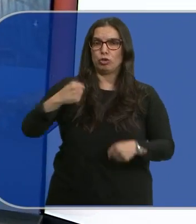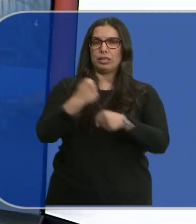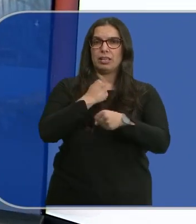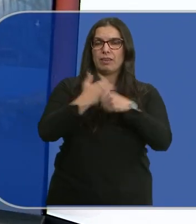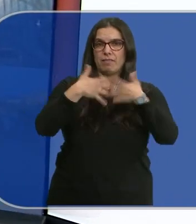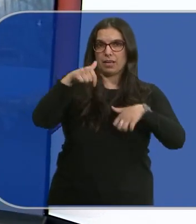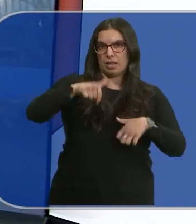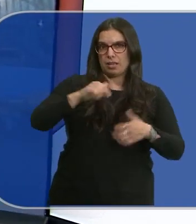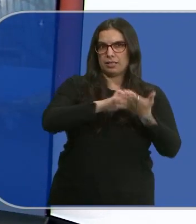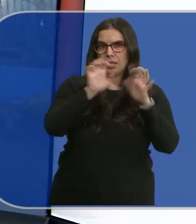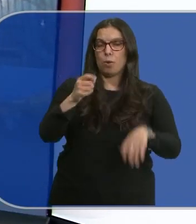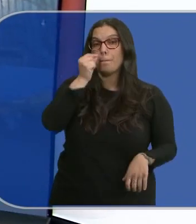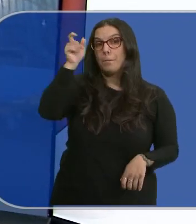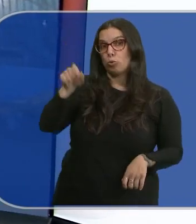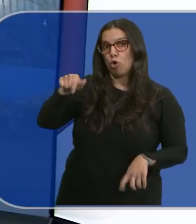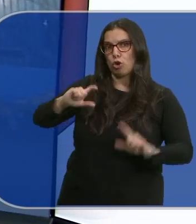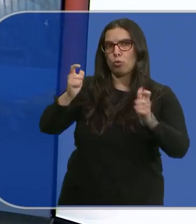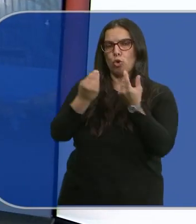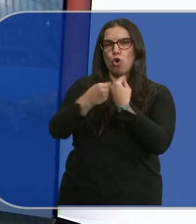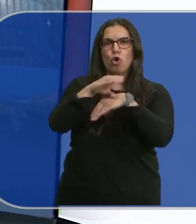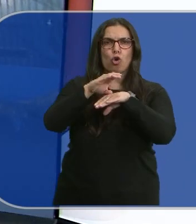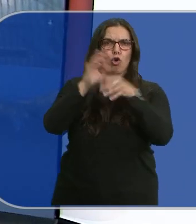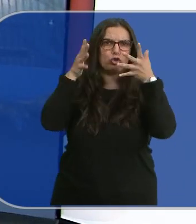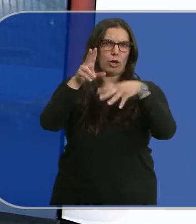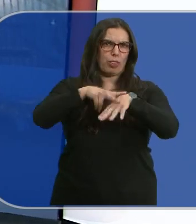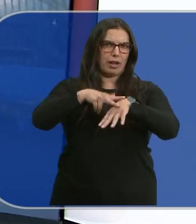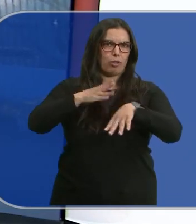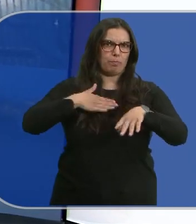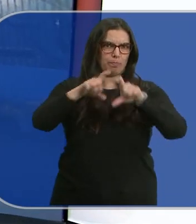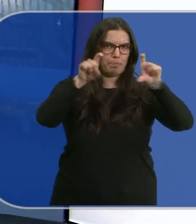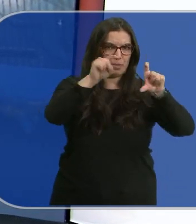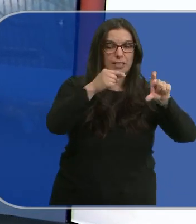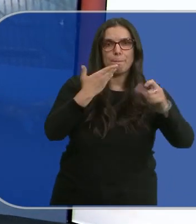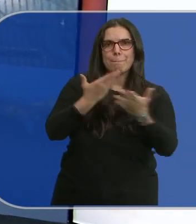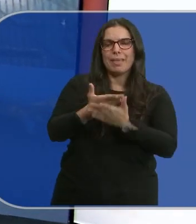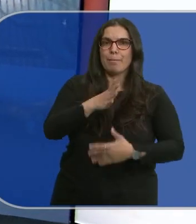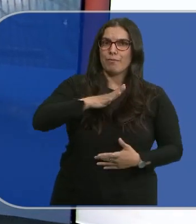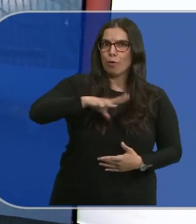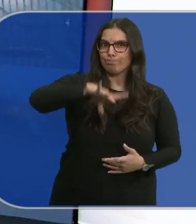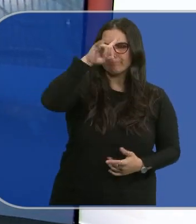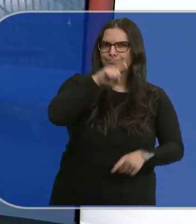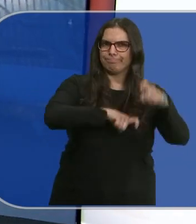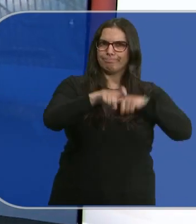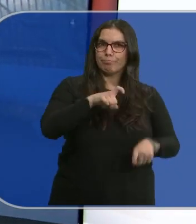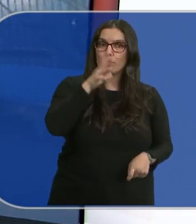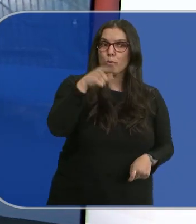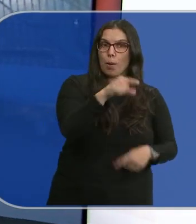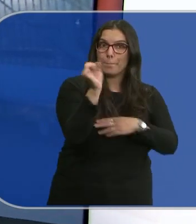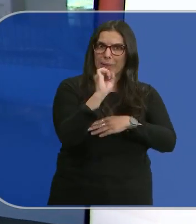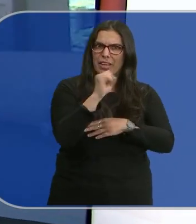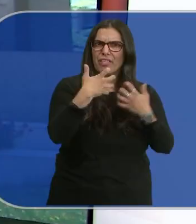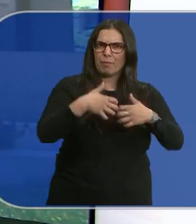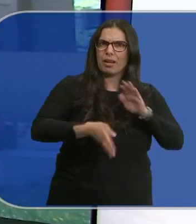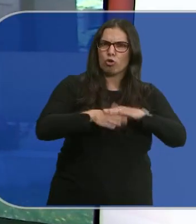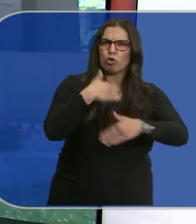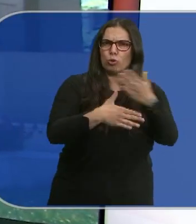plantas de la comunidad. Mañueco se ha reunido hoy con el consejero delegado de la compañía. Le ha pedido que rectifique porque la planta de La Bañeza es